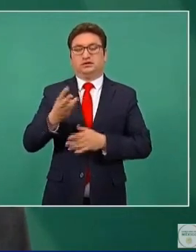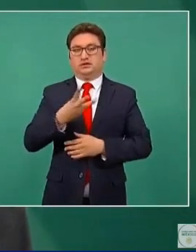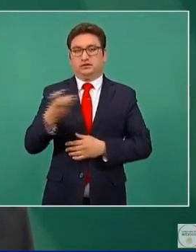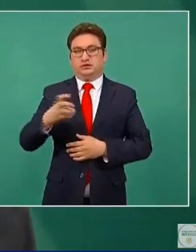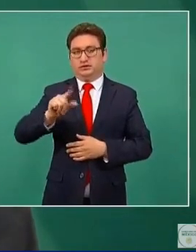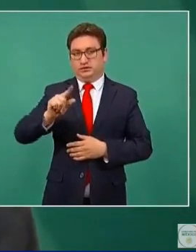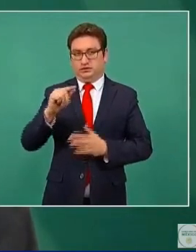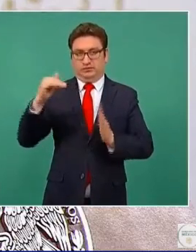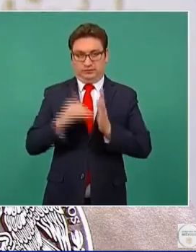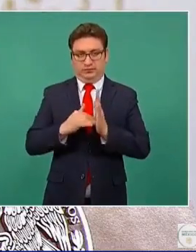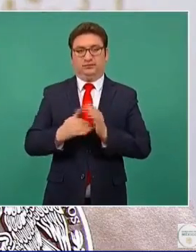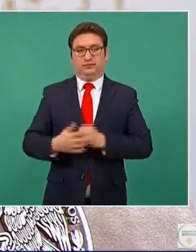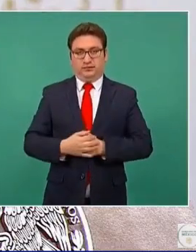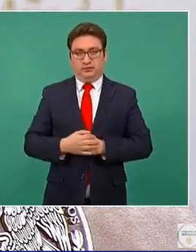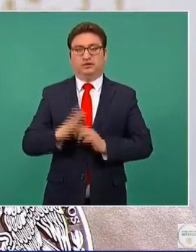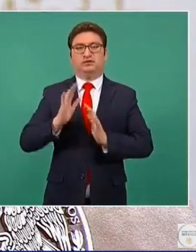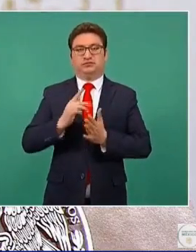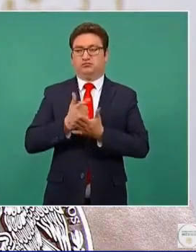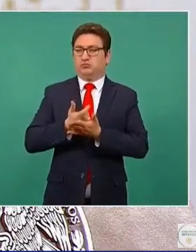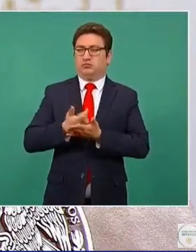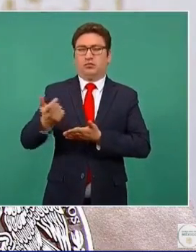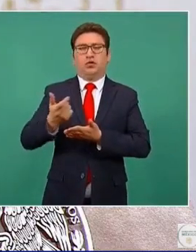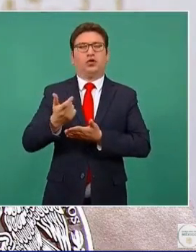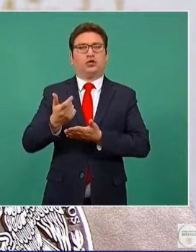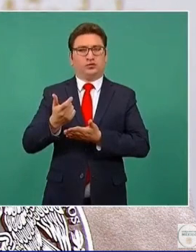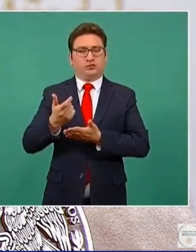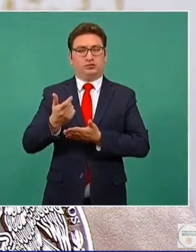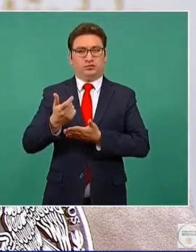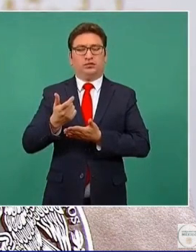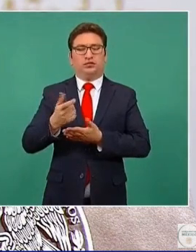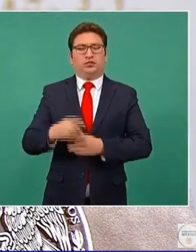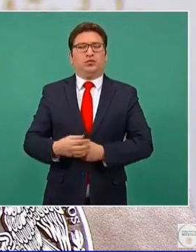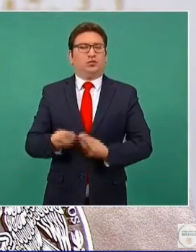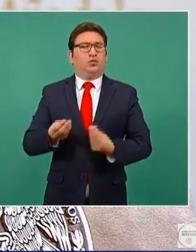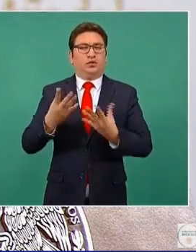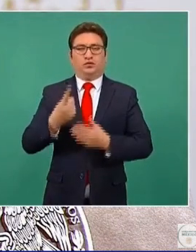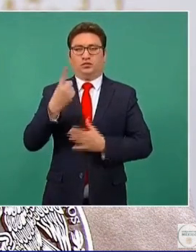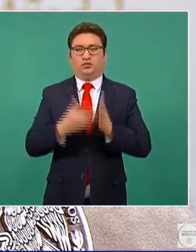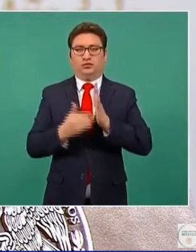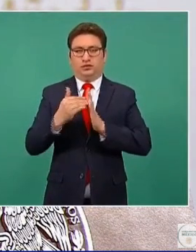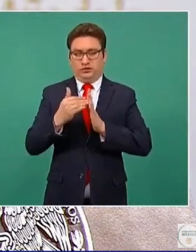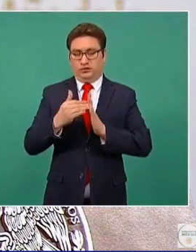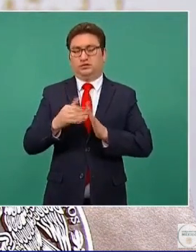10,370,000 dosis. Se ha pagado por estas vacunas contratadas